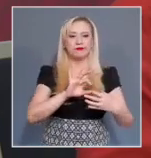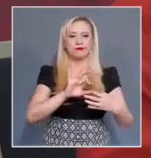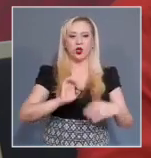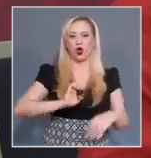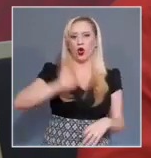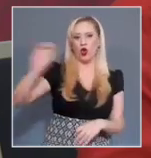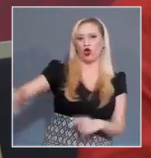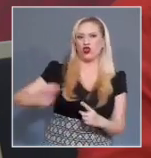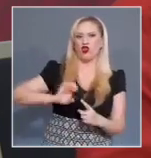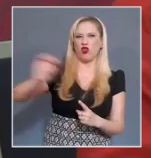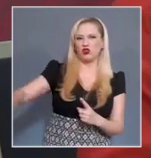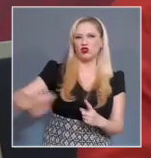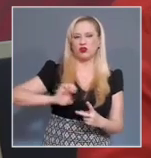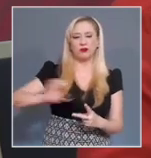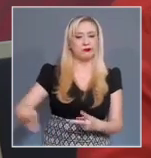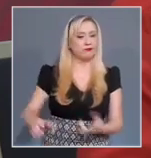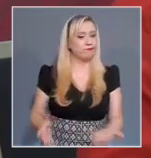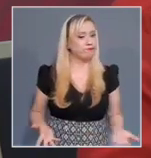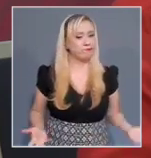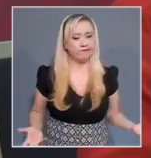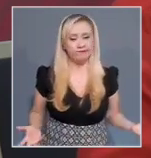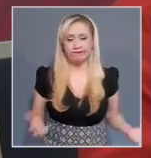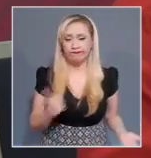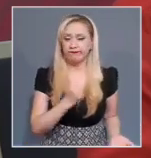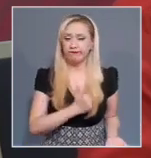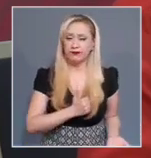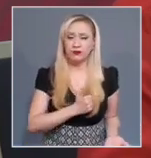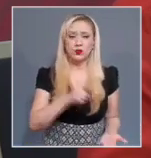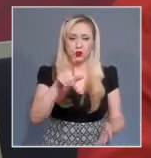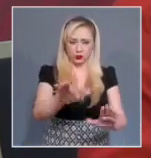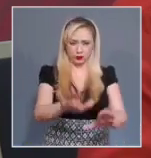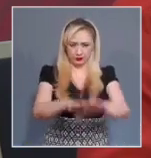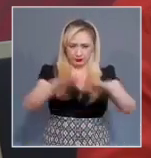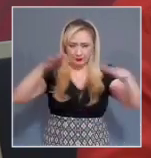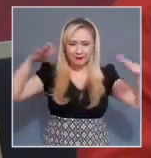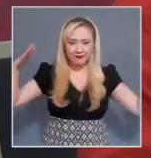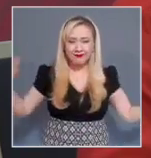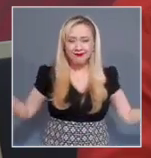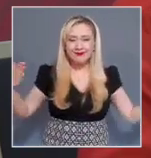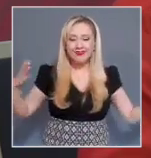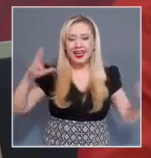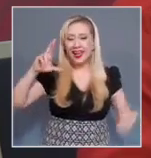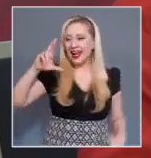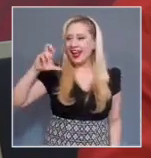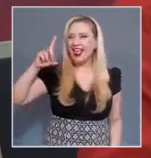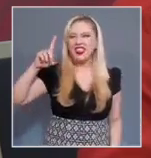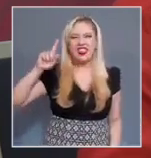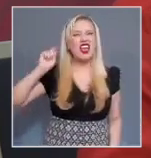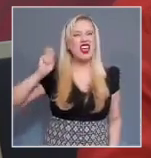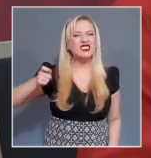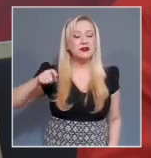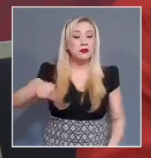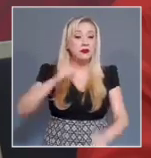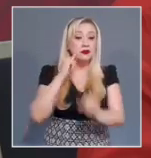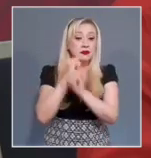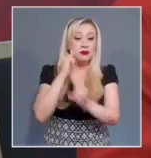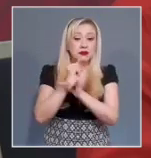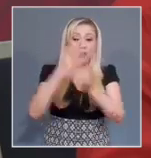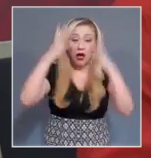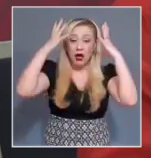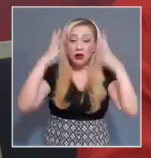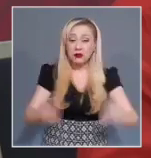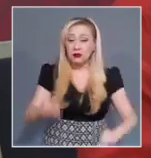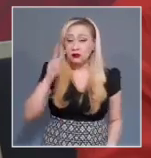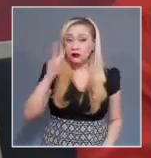Hoy, desgraciadamente, si ustedes abren la red, el odio contra las personas de la diversidad sexual y de género